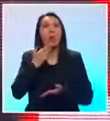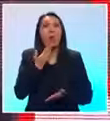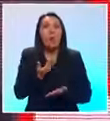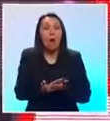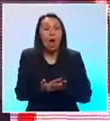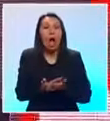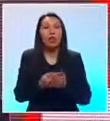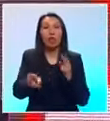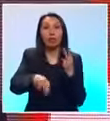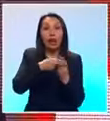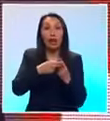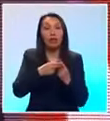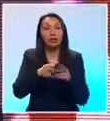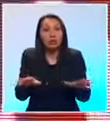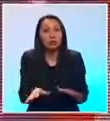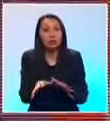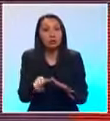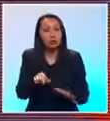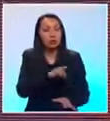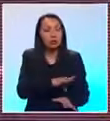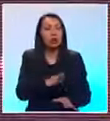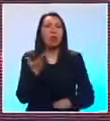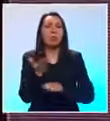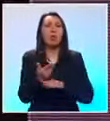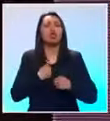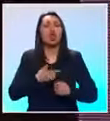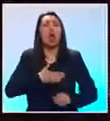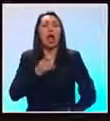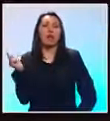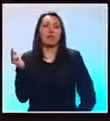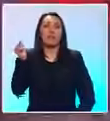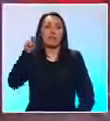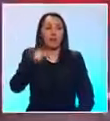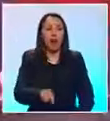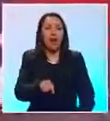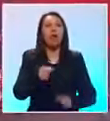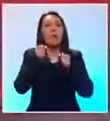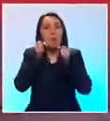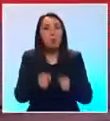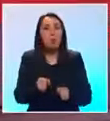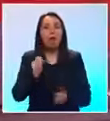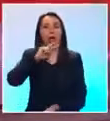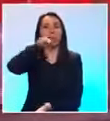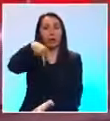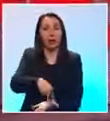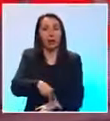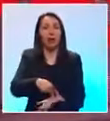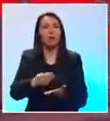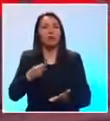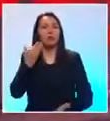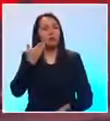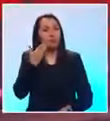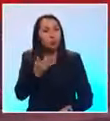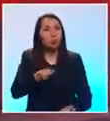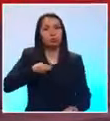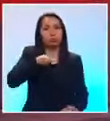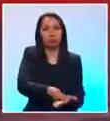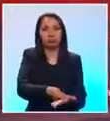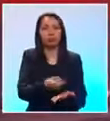que se hace la teletón, él pide venir y poder estar aquí para hacer su